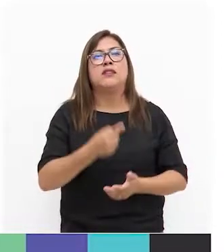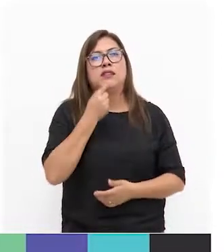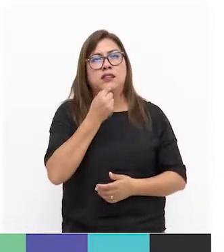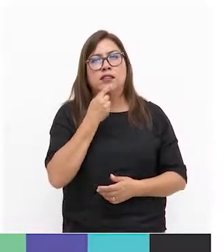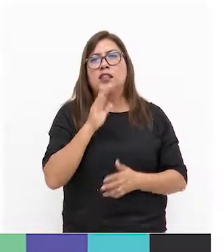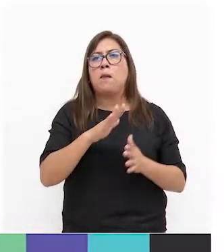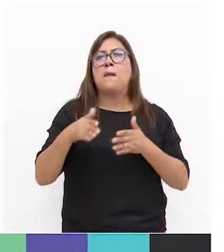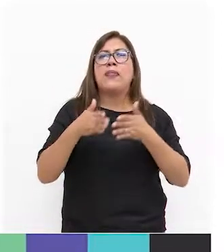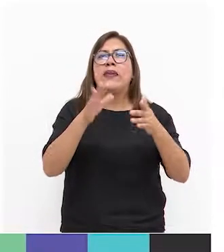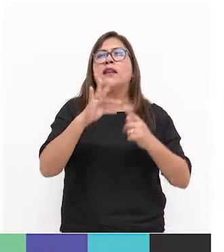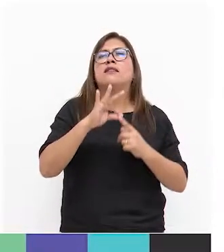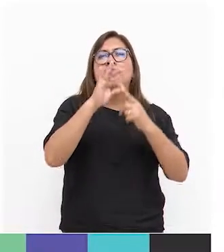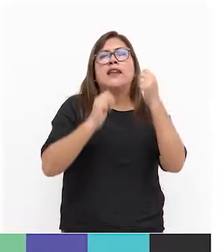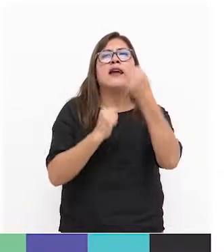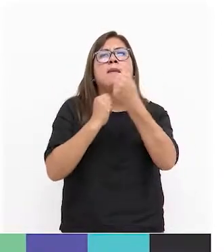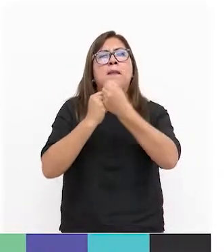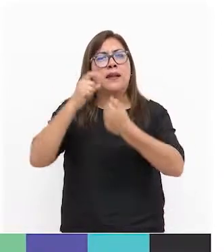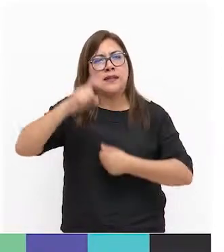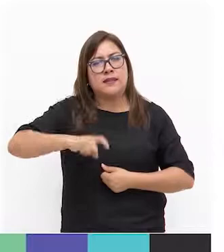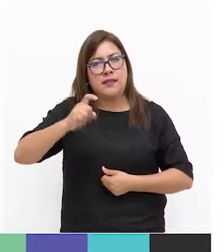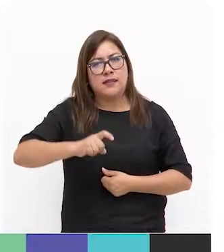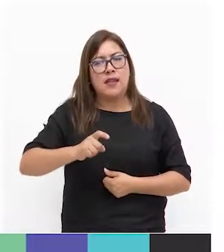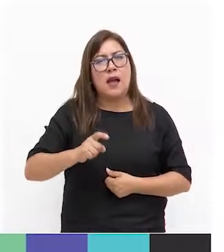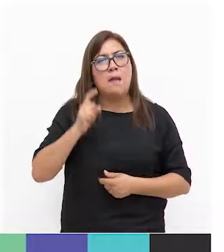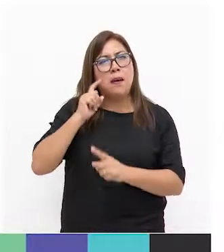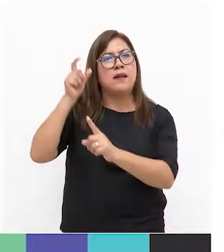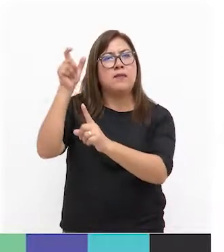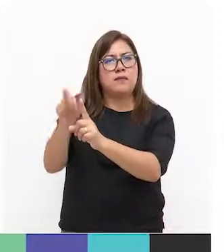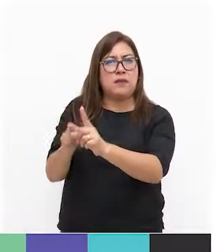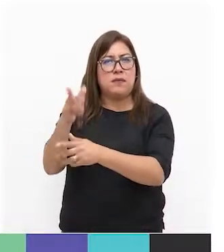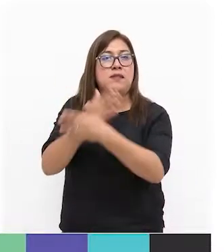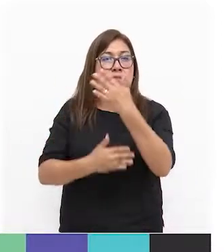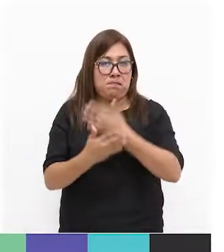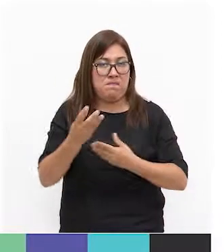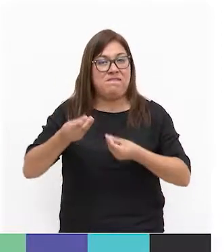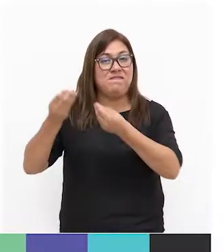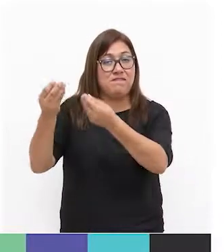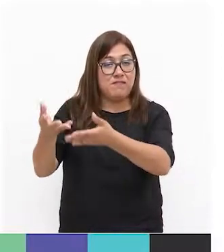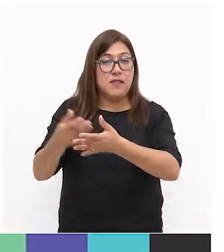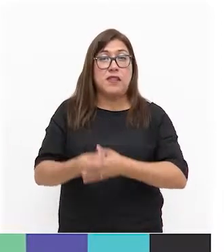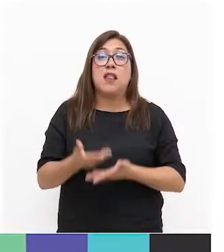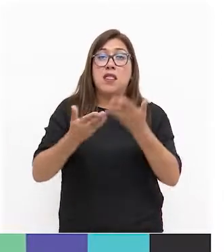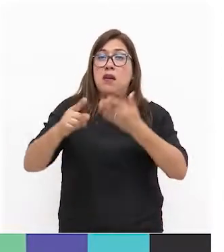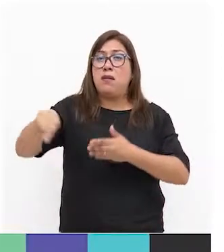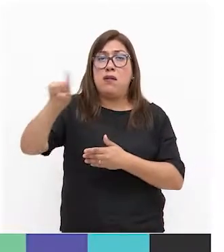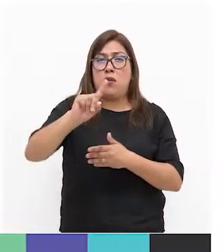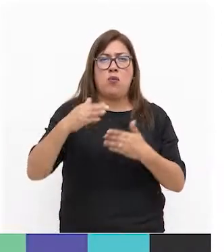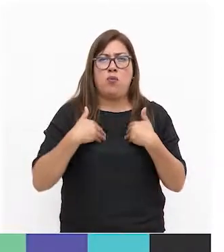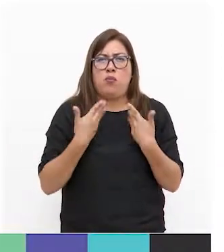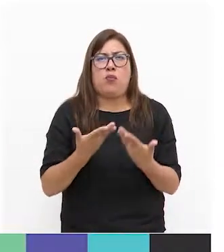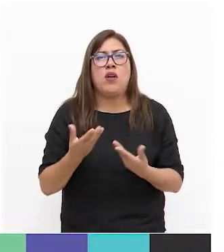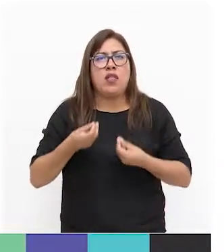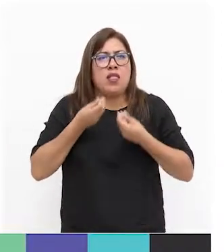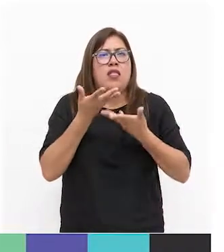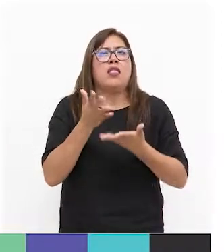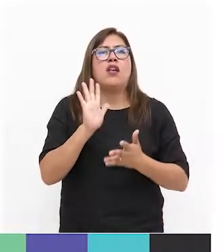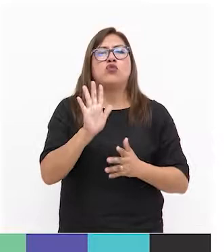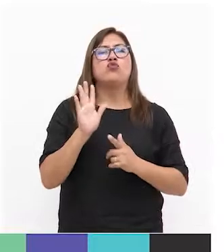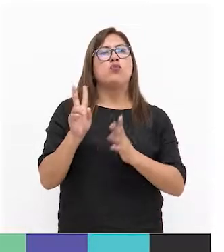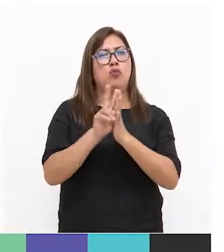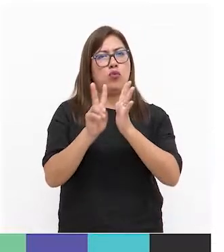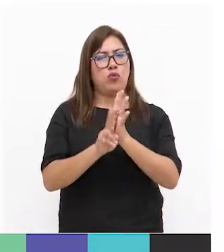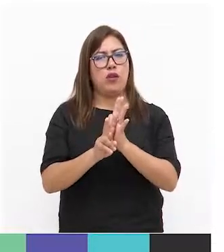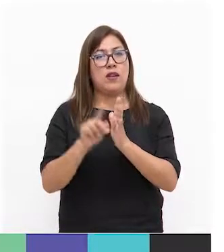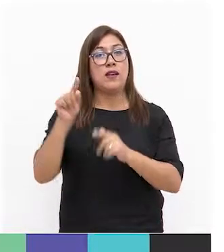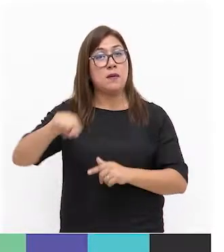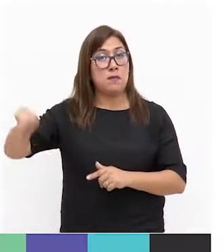modo excepcional los apoyos necesarios para las personas con discapacidad que no puedan manifestar su voluntad y